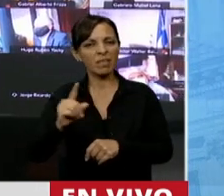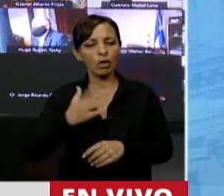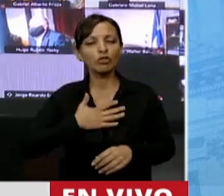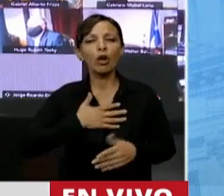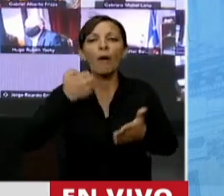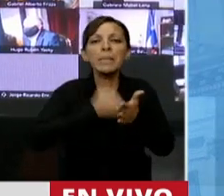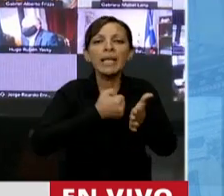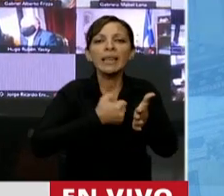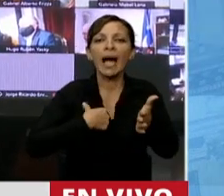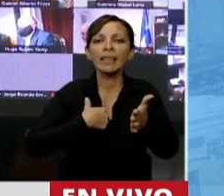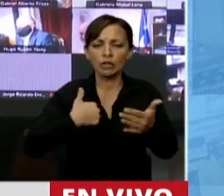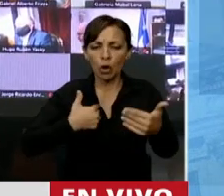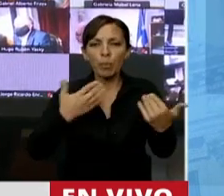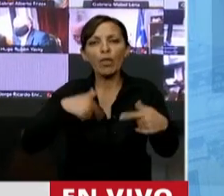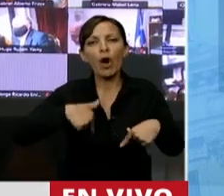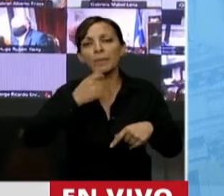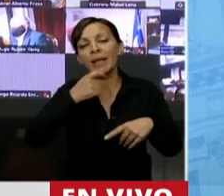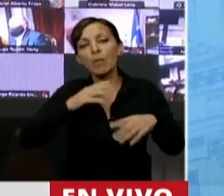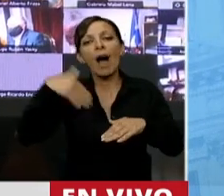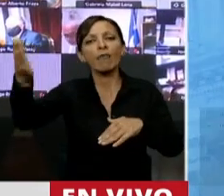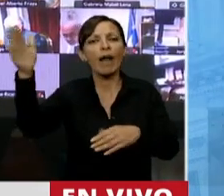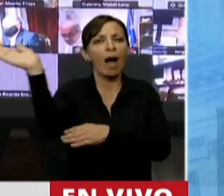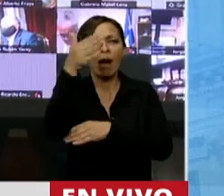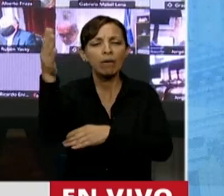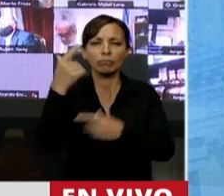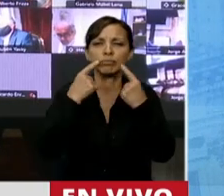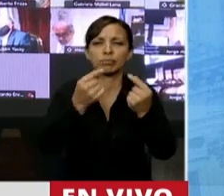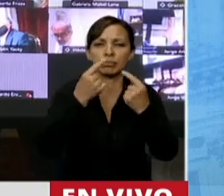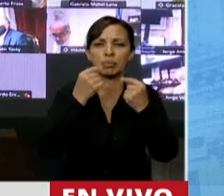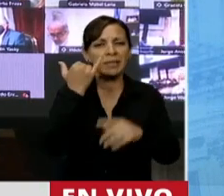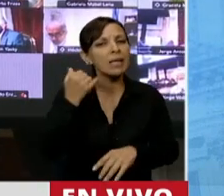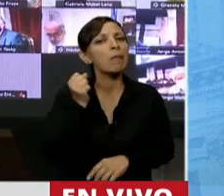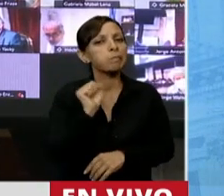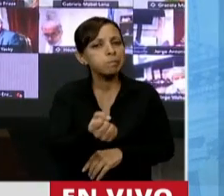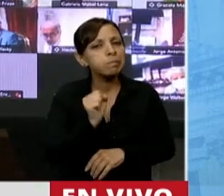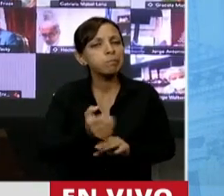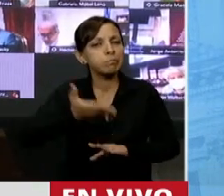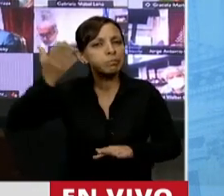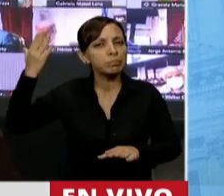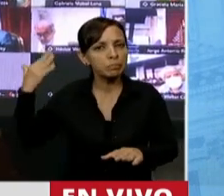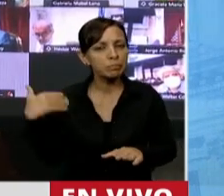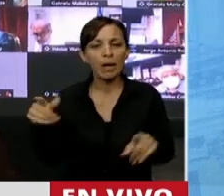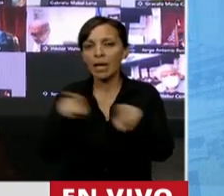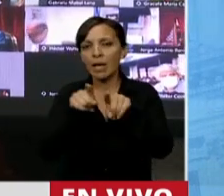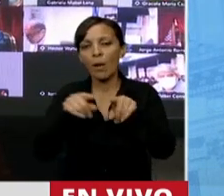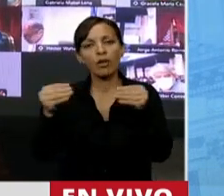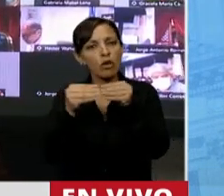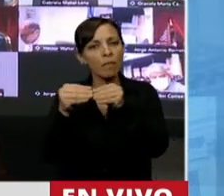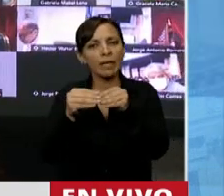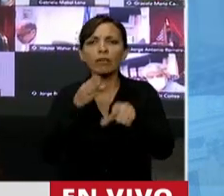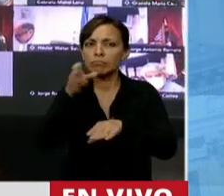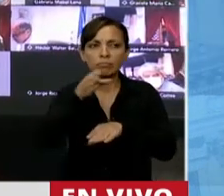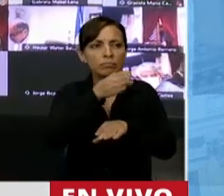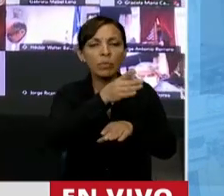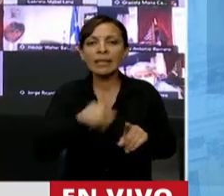como militante que podría estar allá afuera sosteniendo una bandera, que me ha tocado, como muchos de mis compañeros y compañeras estar en distintas